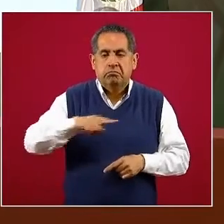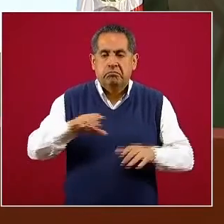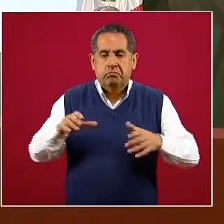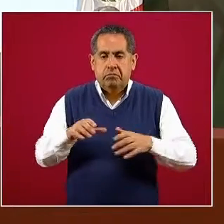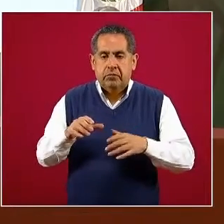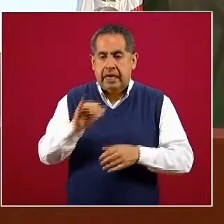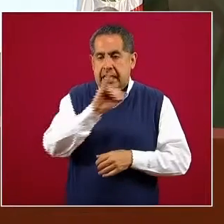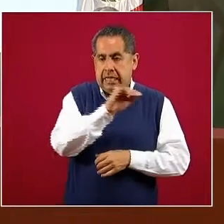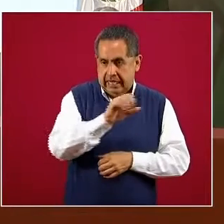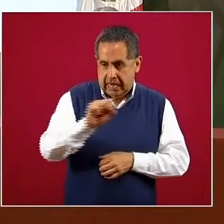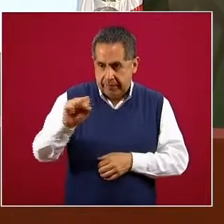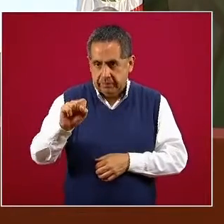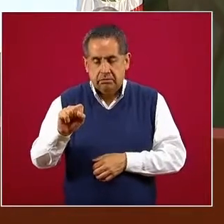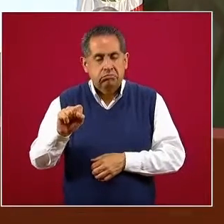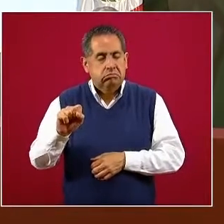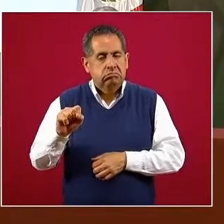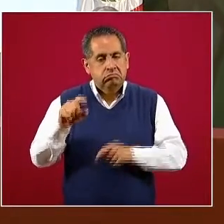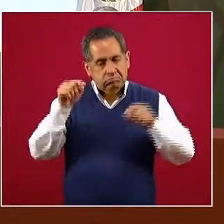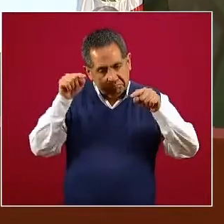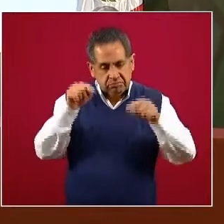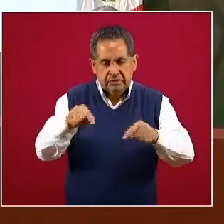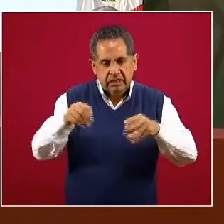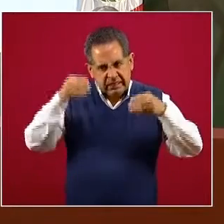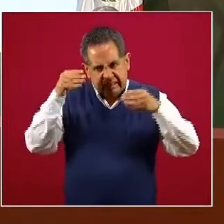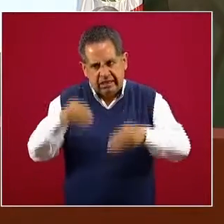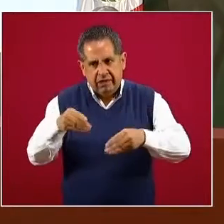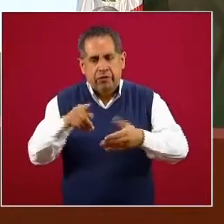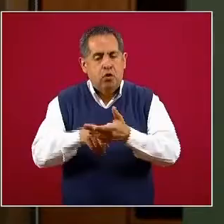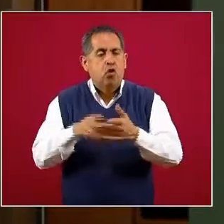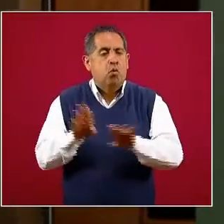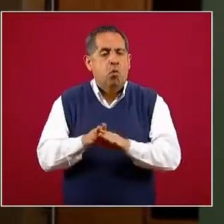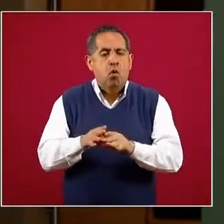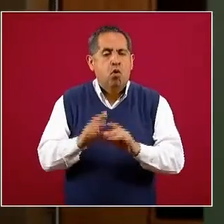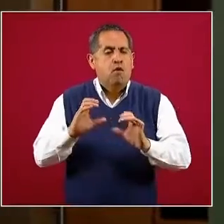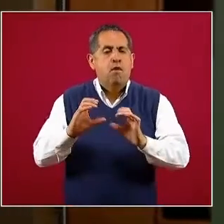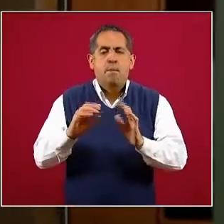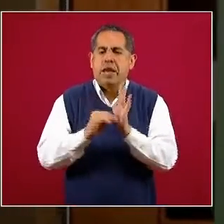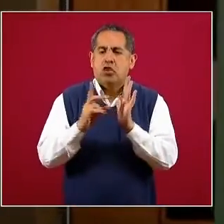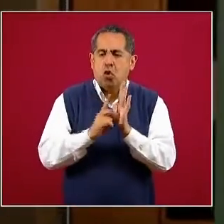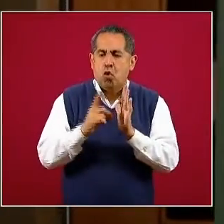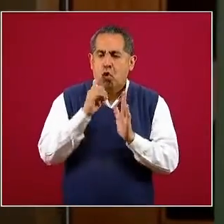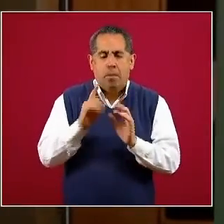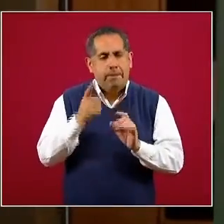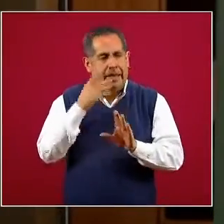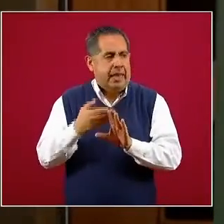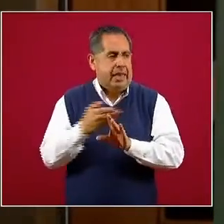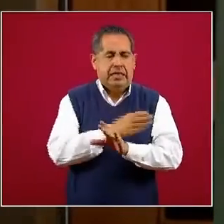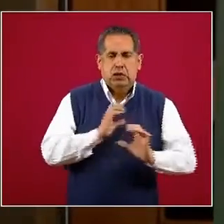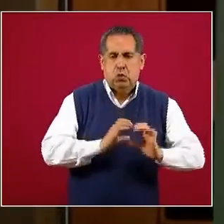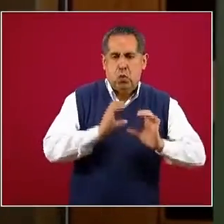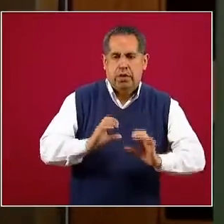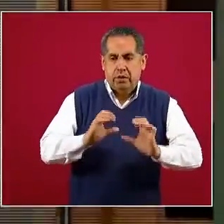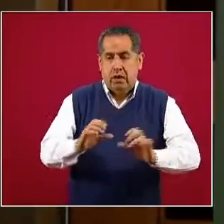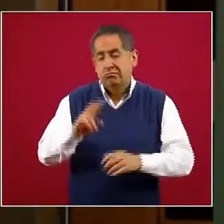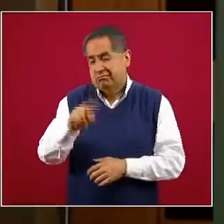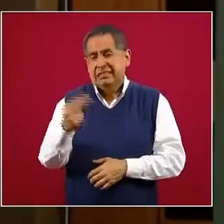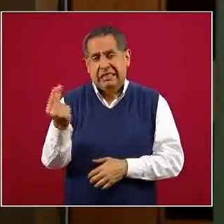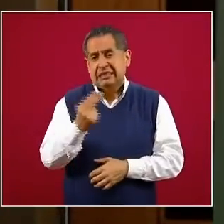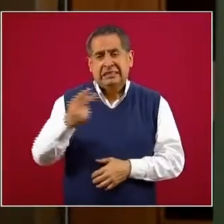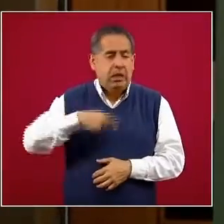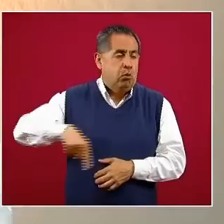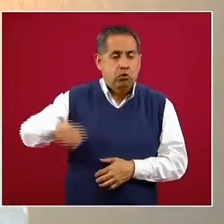laboratorio. Tenemos ahí cómo progresó la curva, y en la estimación entre la semana 27 a la 29 tuvimos ya una